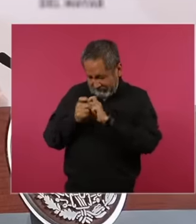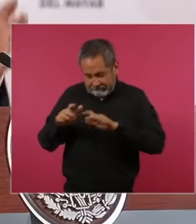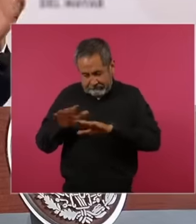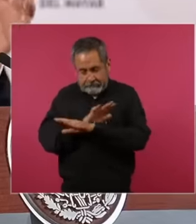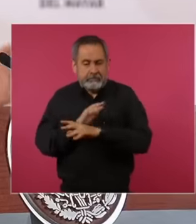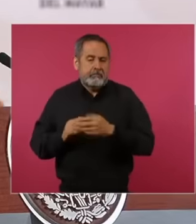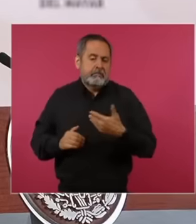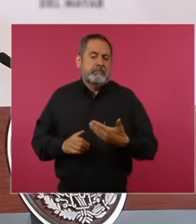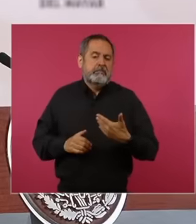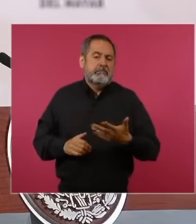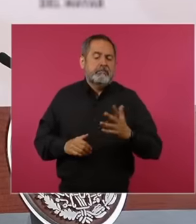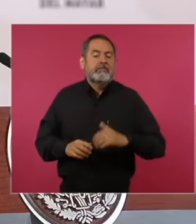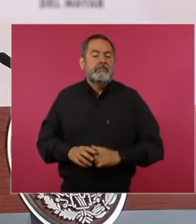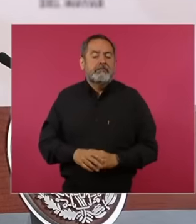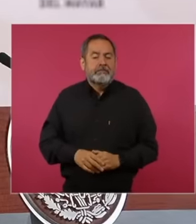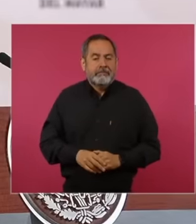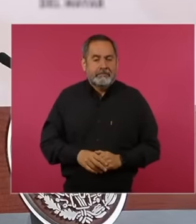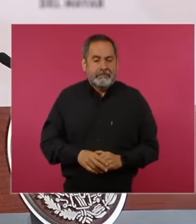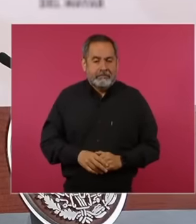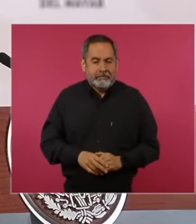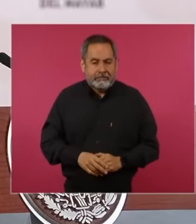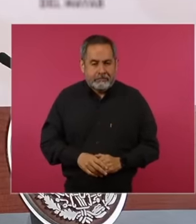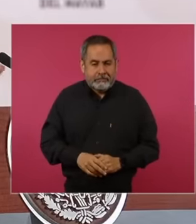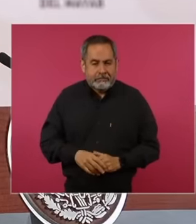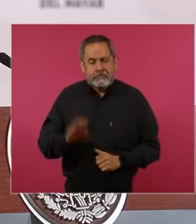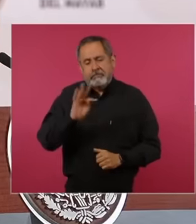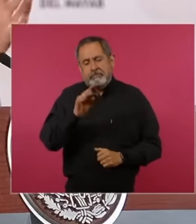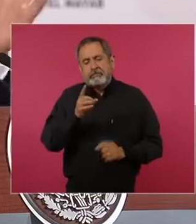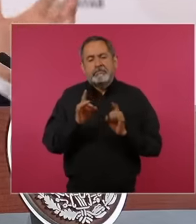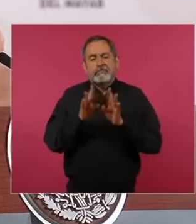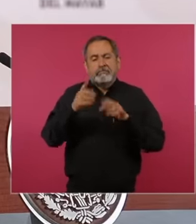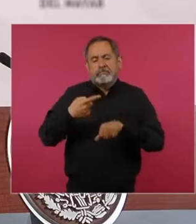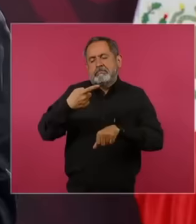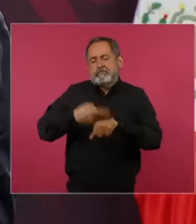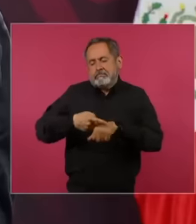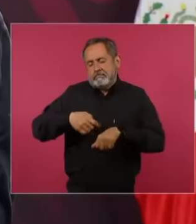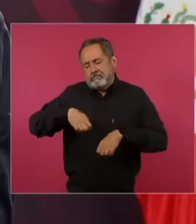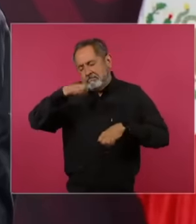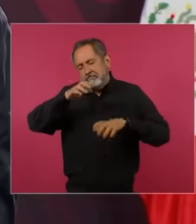ya solo por la enfermedad, ¿no?, del poder,